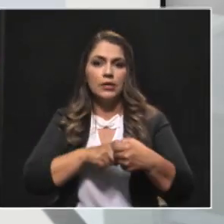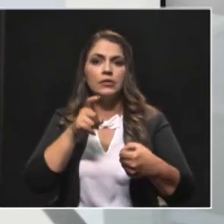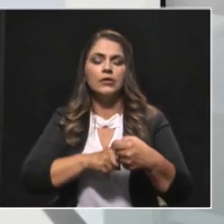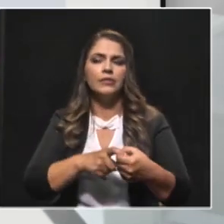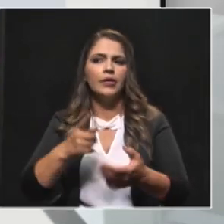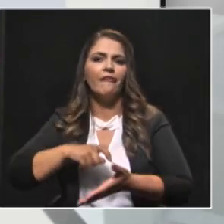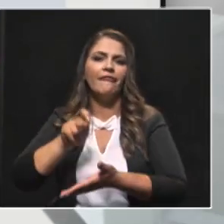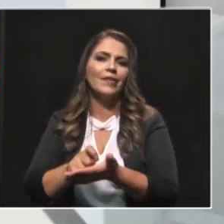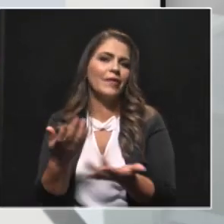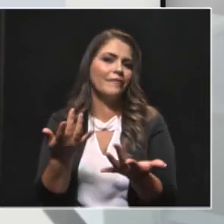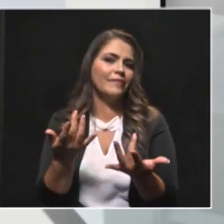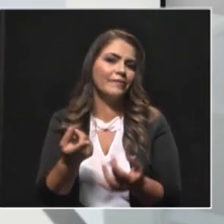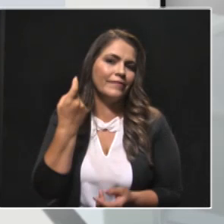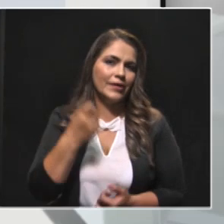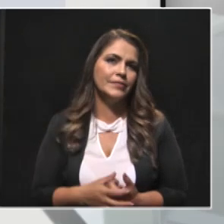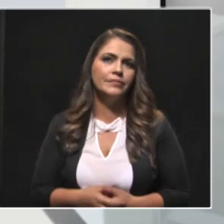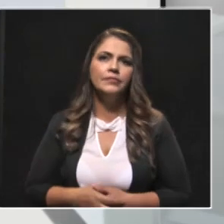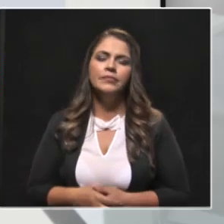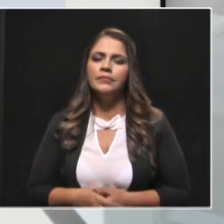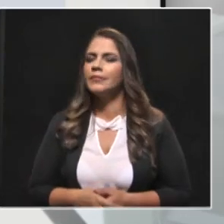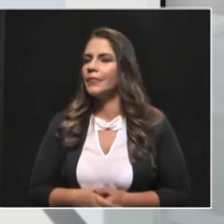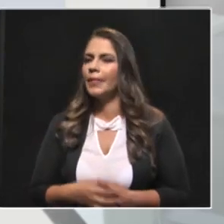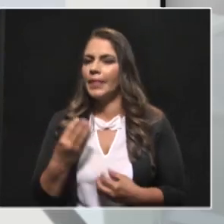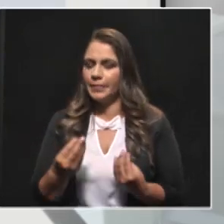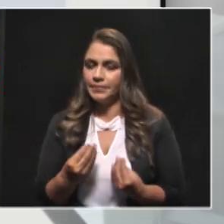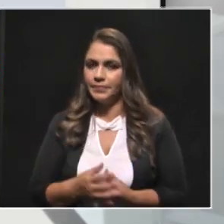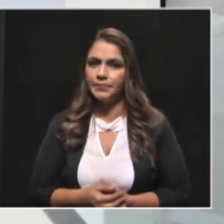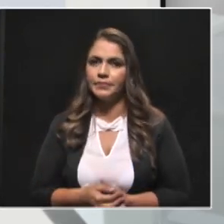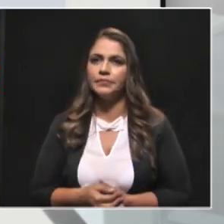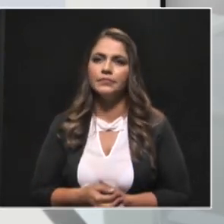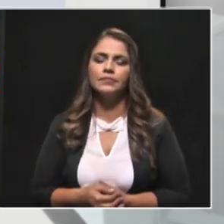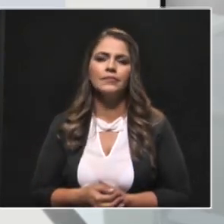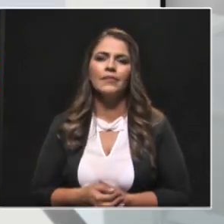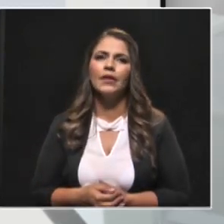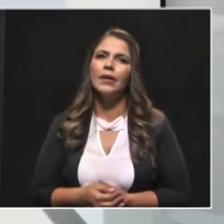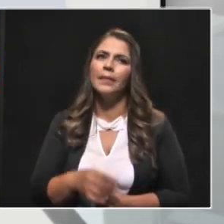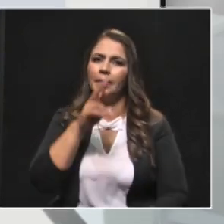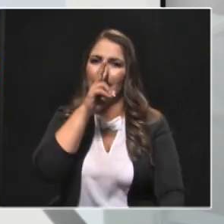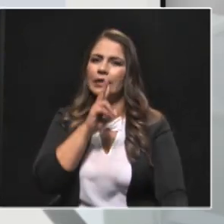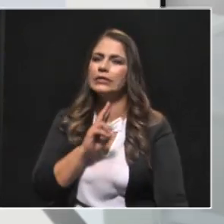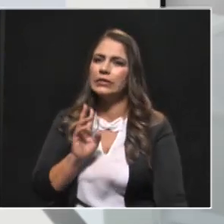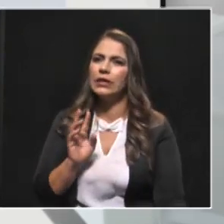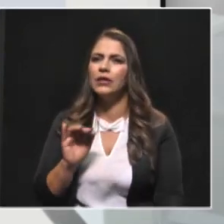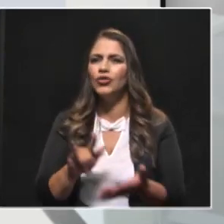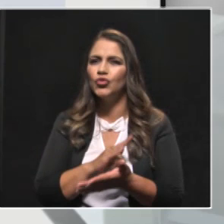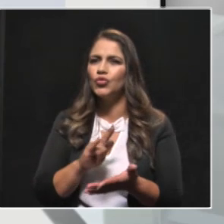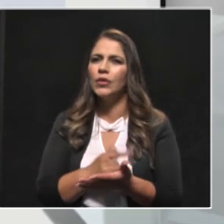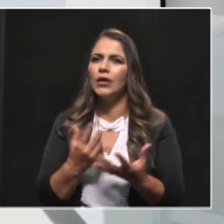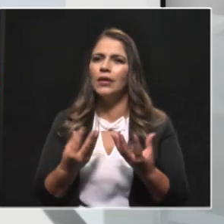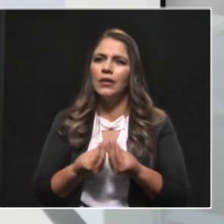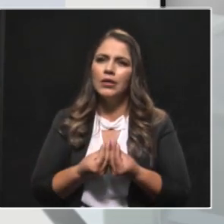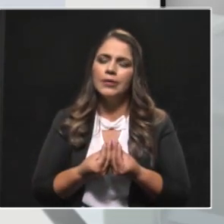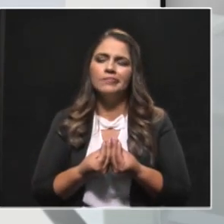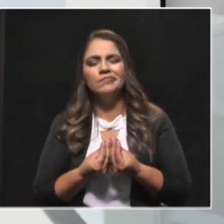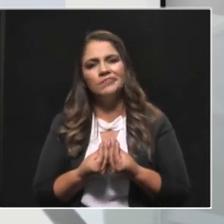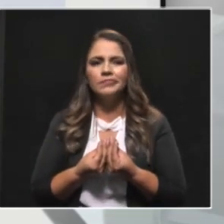inscritos. Entonces, ¿qué es lo que estamos viendo? Que esto está siendo utilizado como una figura para hacer una